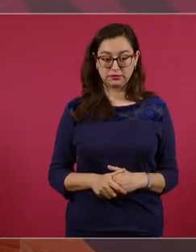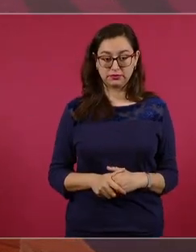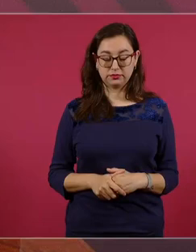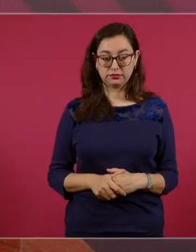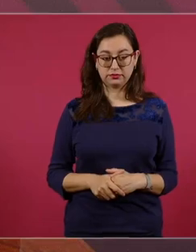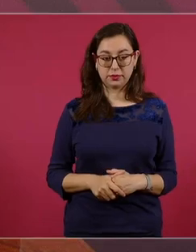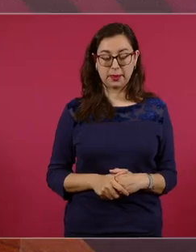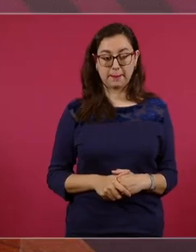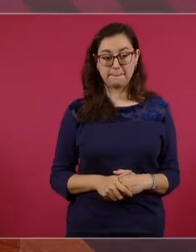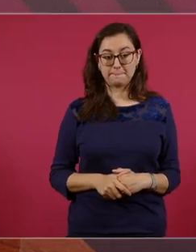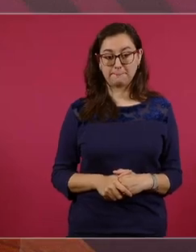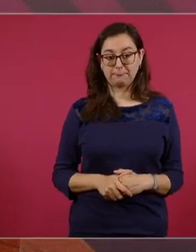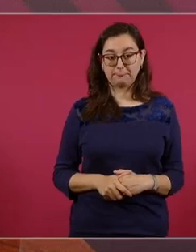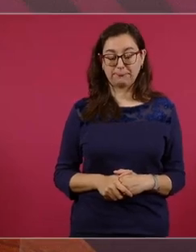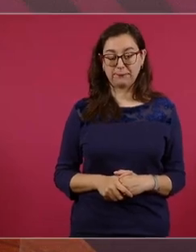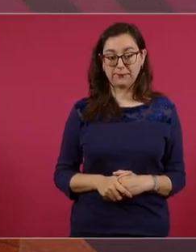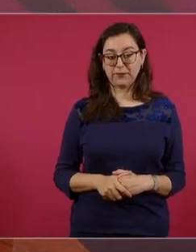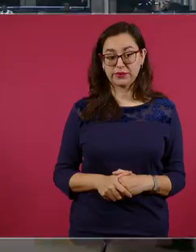de auxiliar,